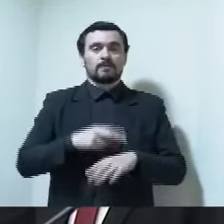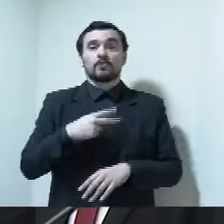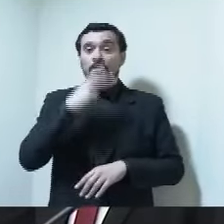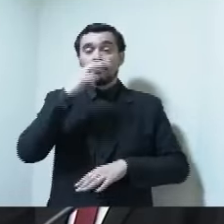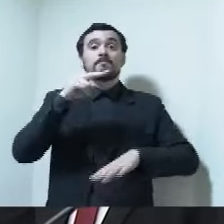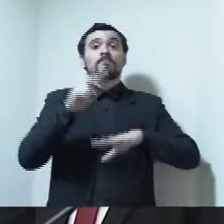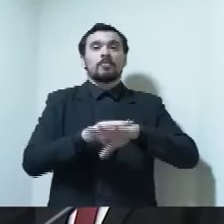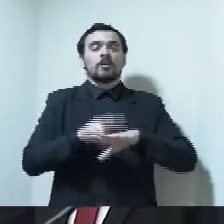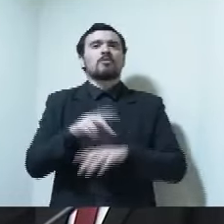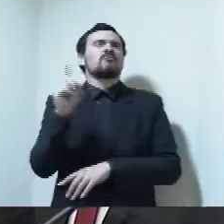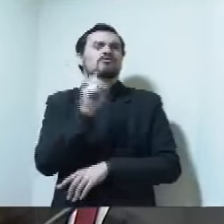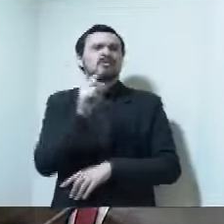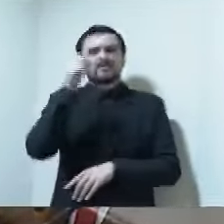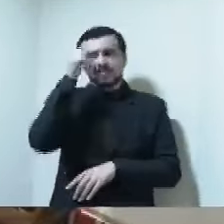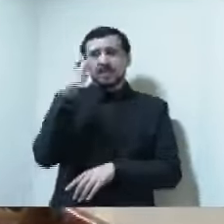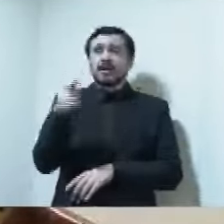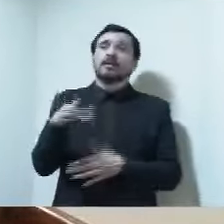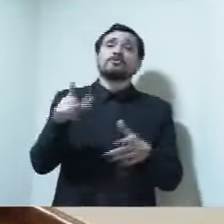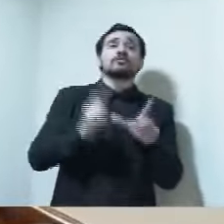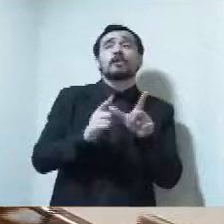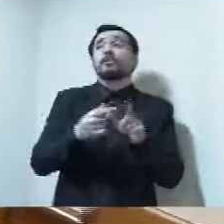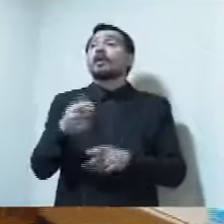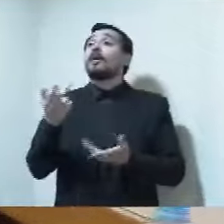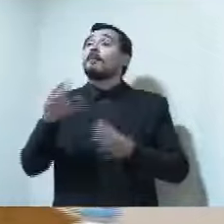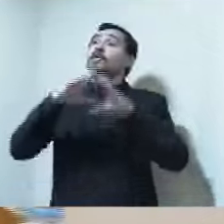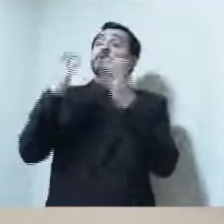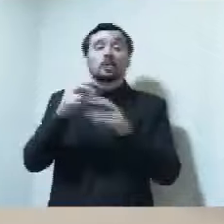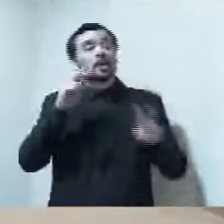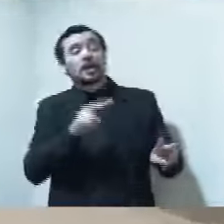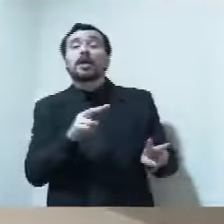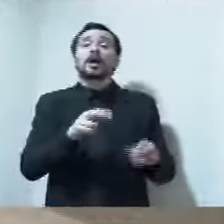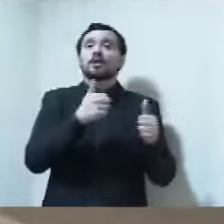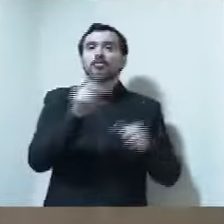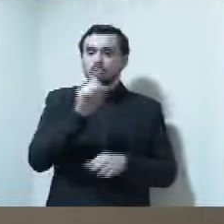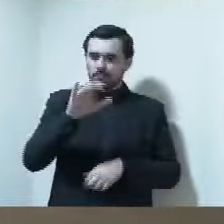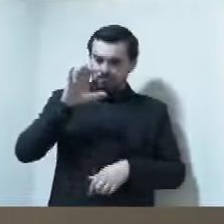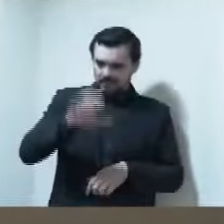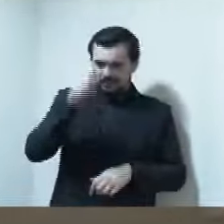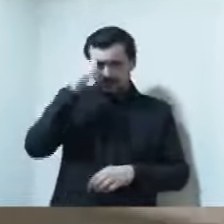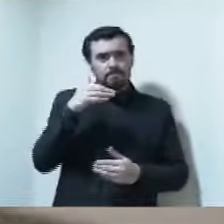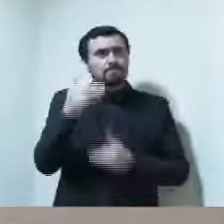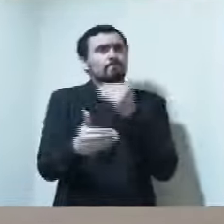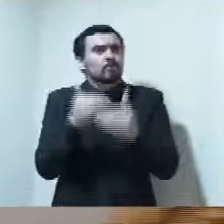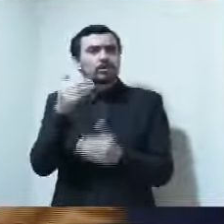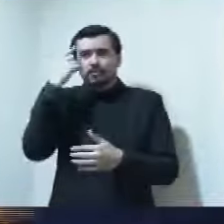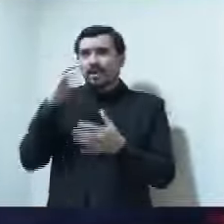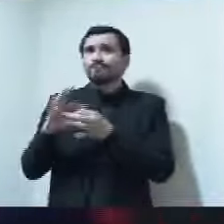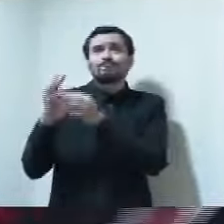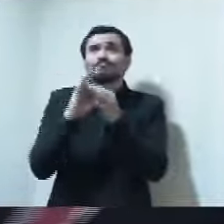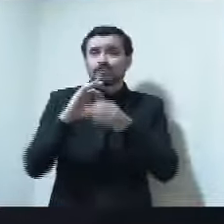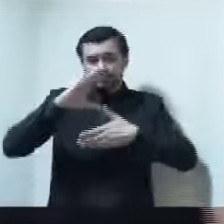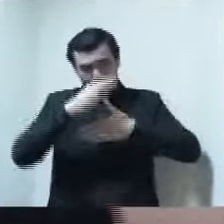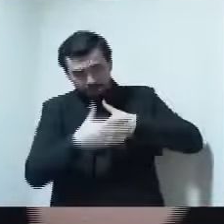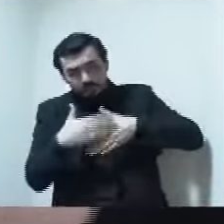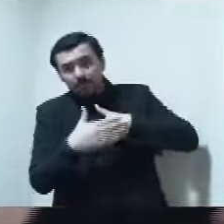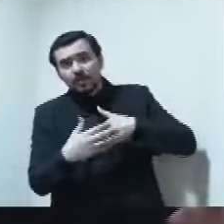Paraguay que no sea un mero espectador en el mundo, sino un país que lidere procesos regionales de integración y que sea un